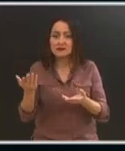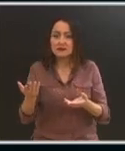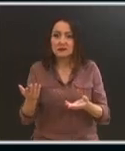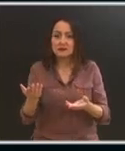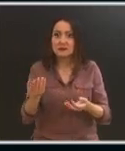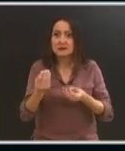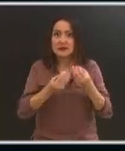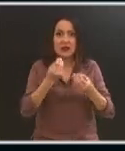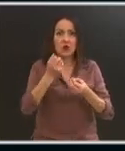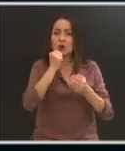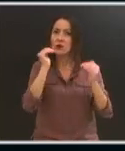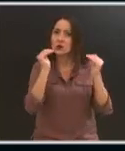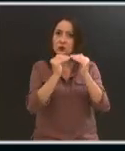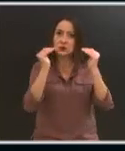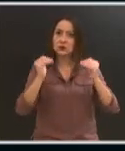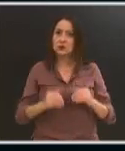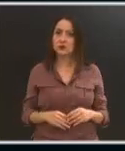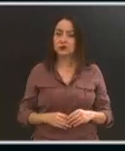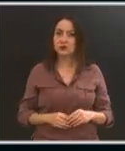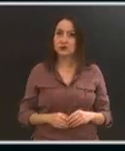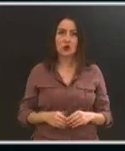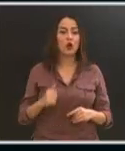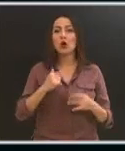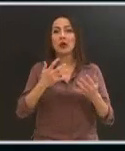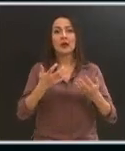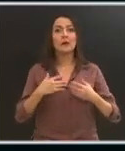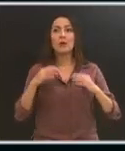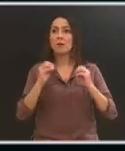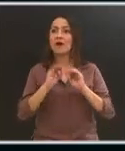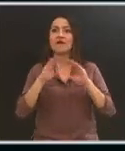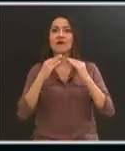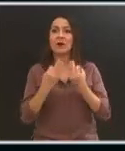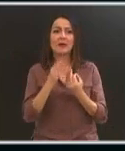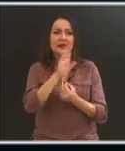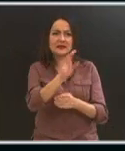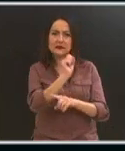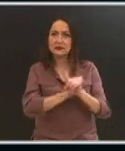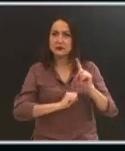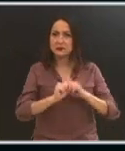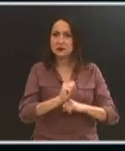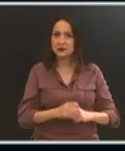Y esto no es justo. No queremos que más familias pasen por esto.